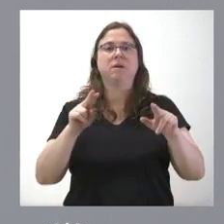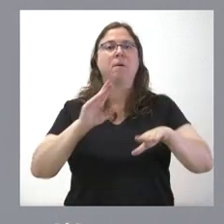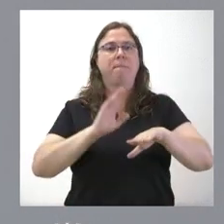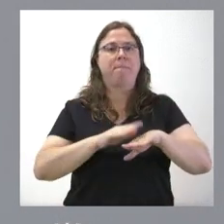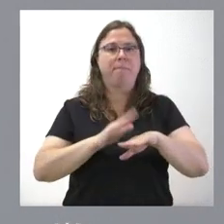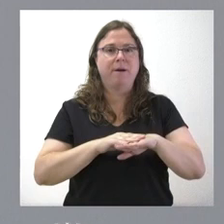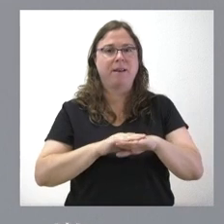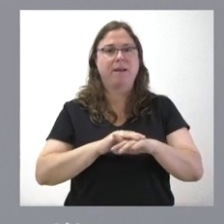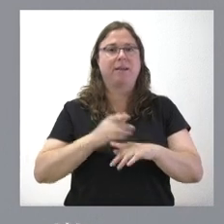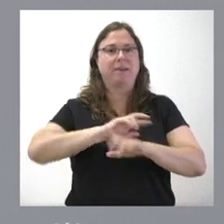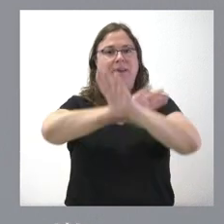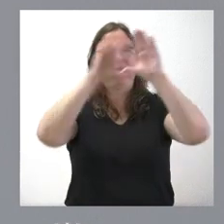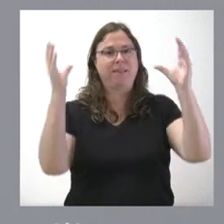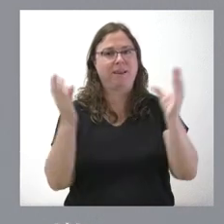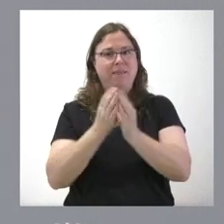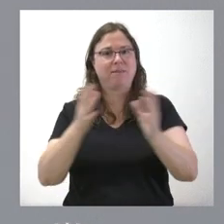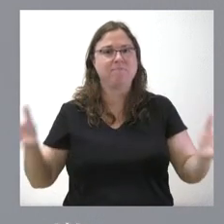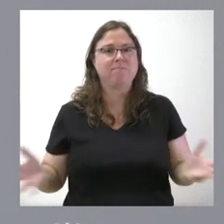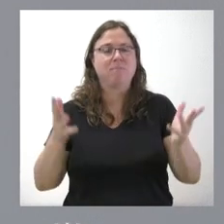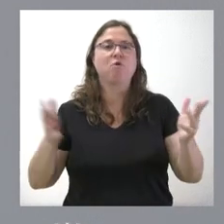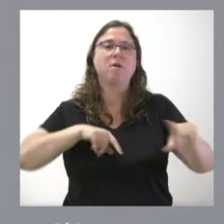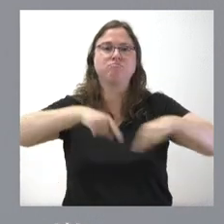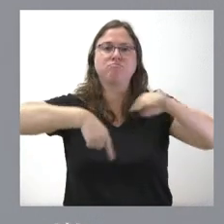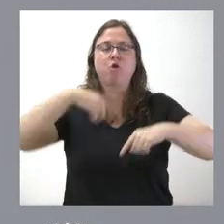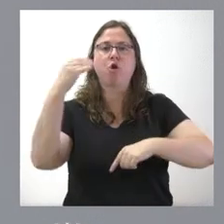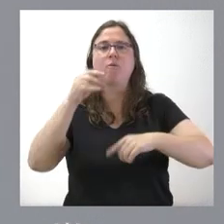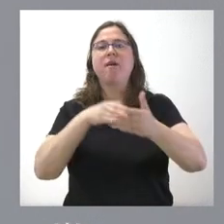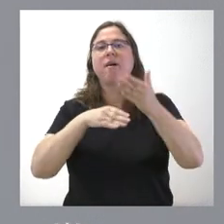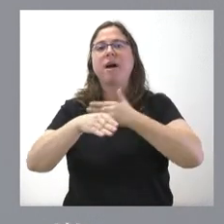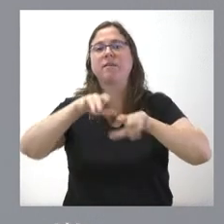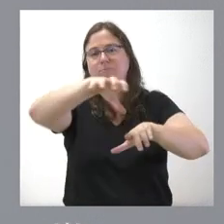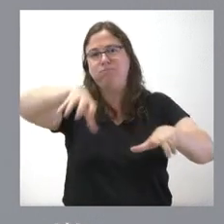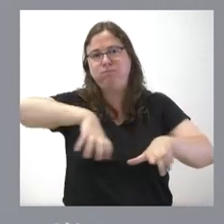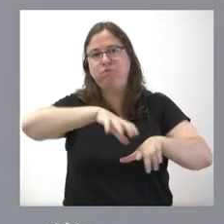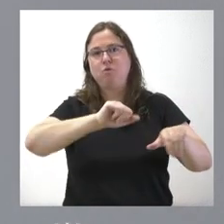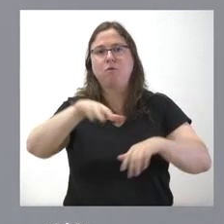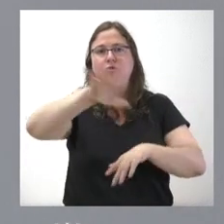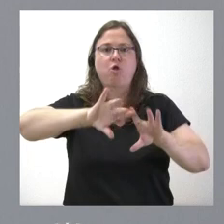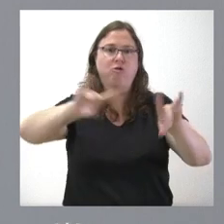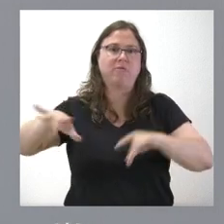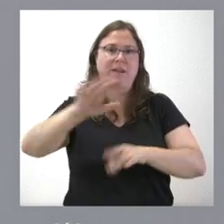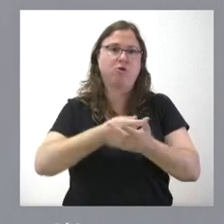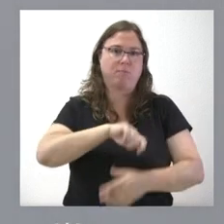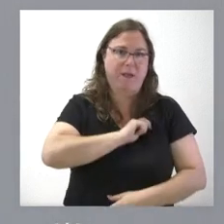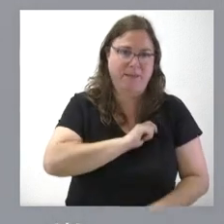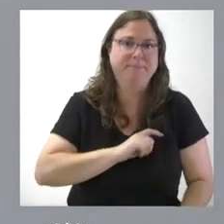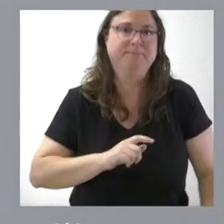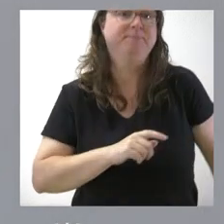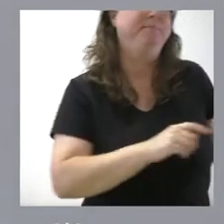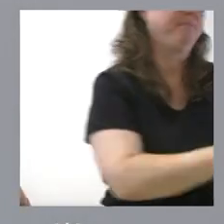a nivel internacional y promover la movilidad de los jóvenes a través de estas instalaciones por todo el territorio de